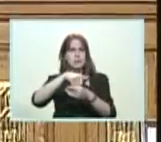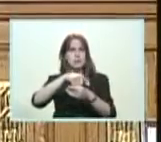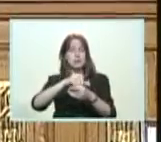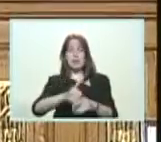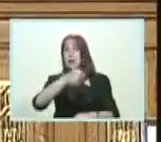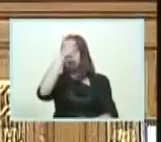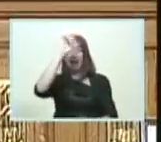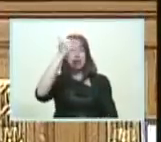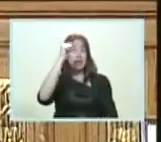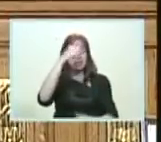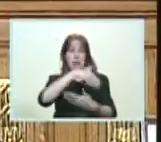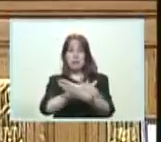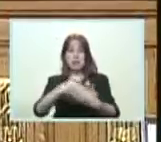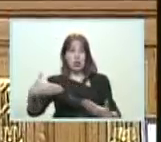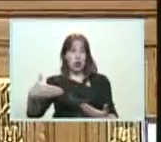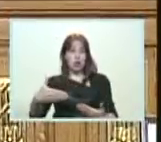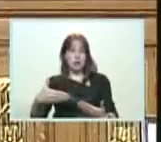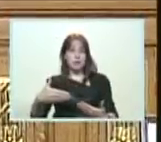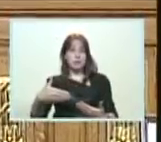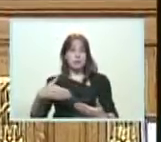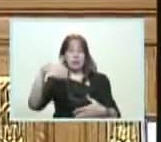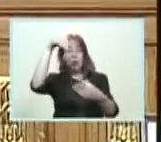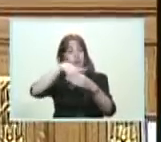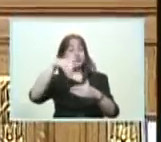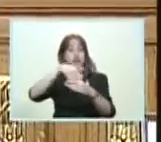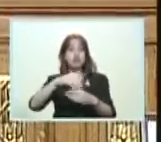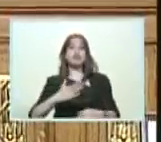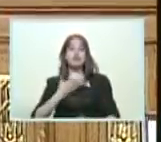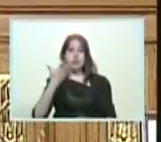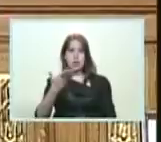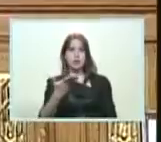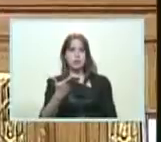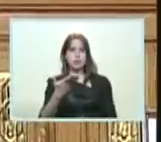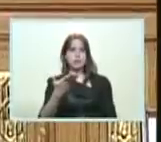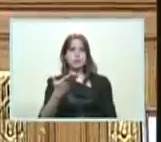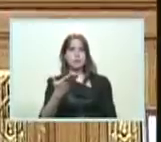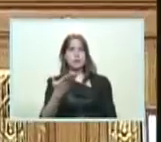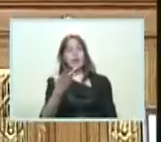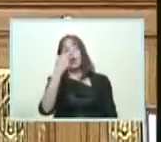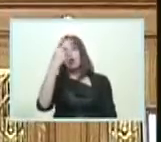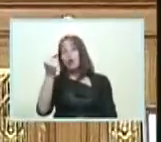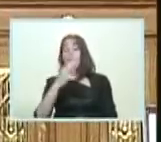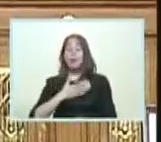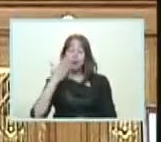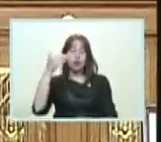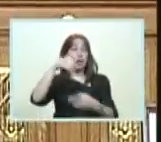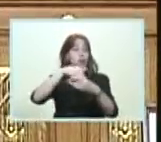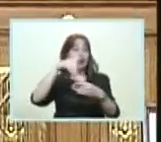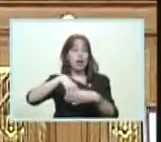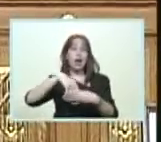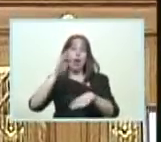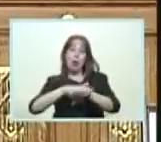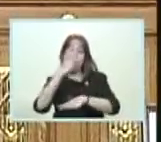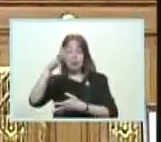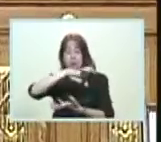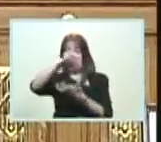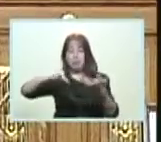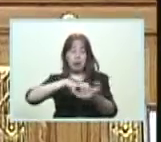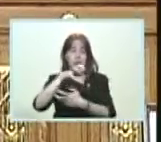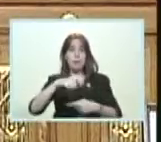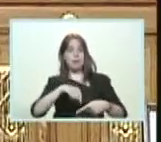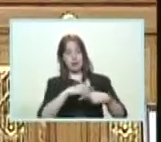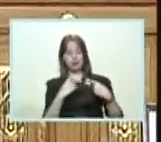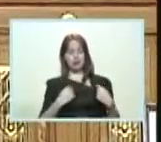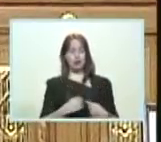de 10 millones, a los que pudieron votar y a los que no pudieron por la violencia, pero que en su